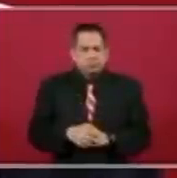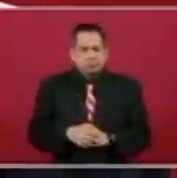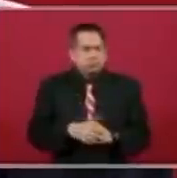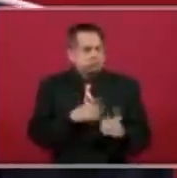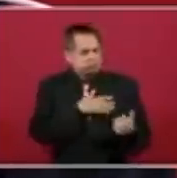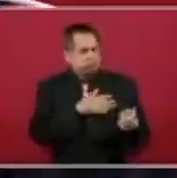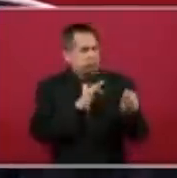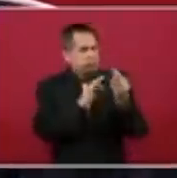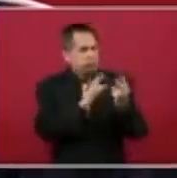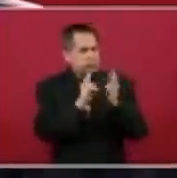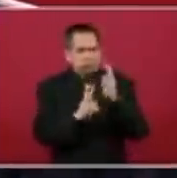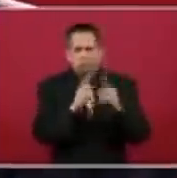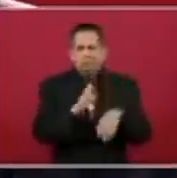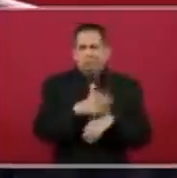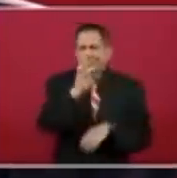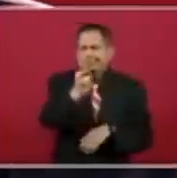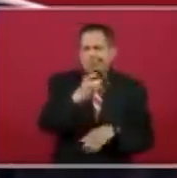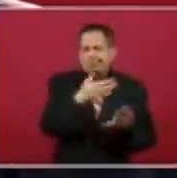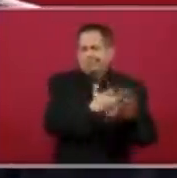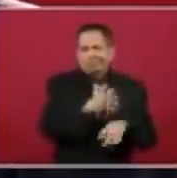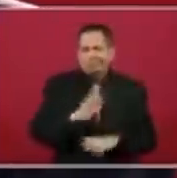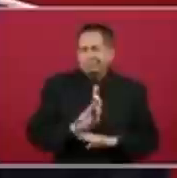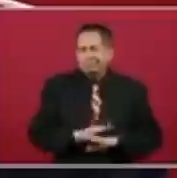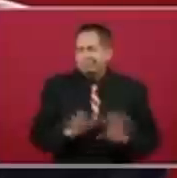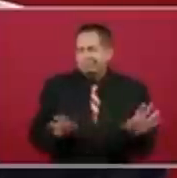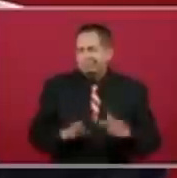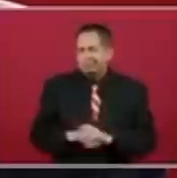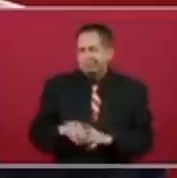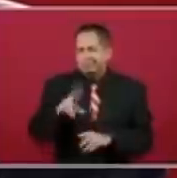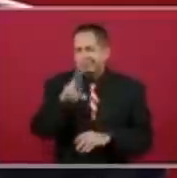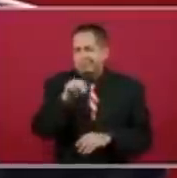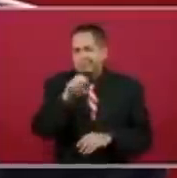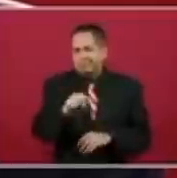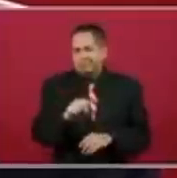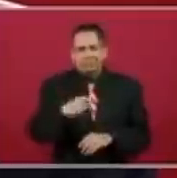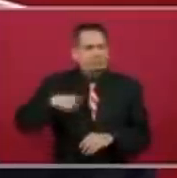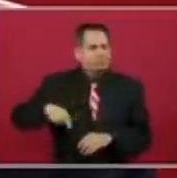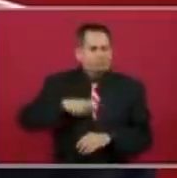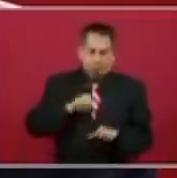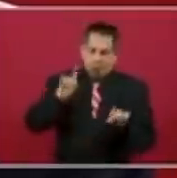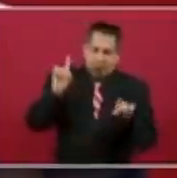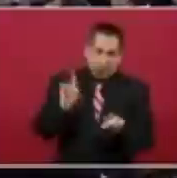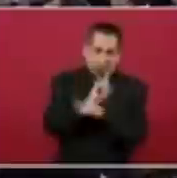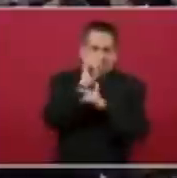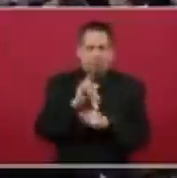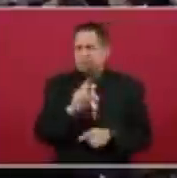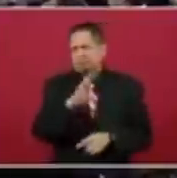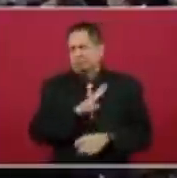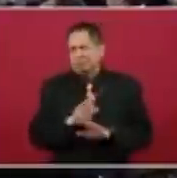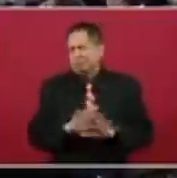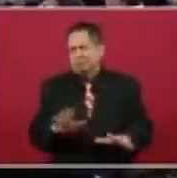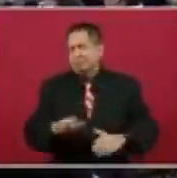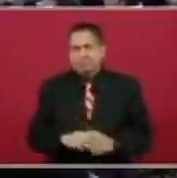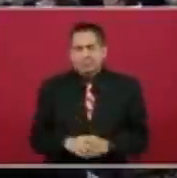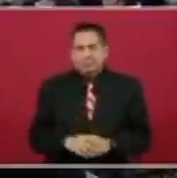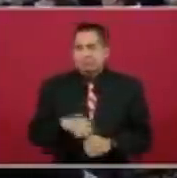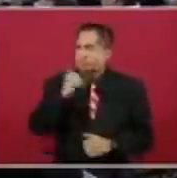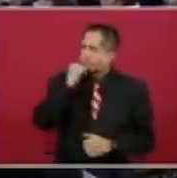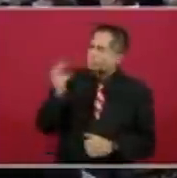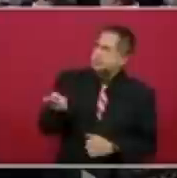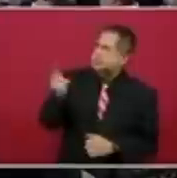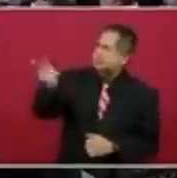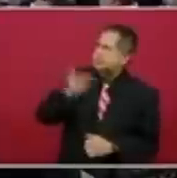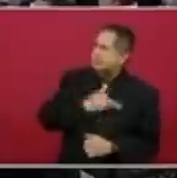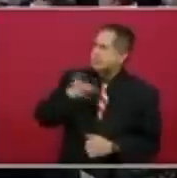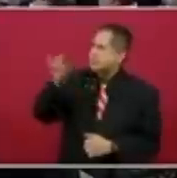recibo, pero no fue por eso. O sea, no actuamos así. Y también consultarle, presidente, quisiera